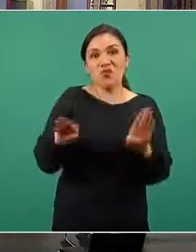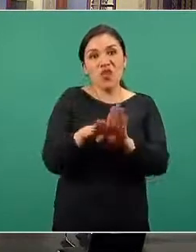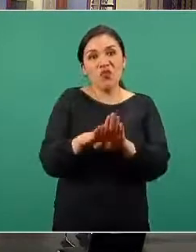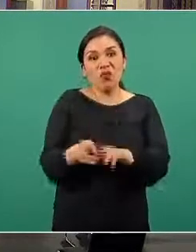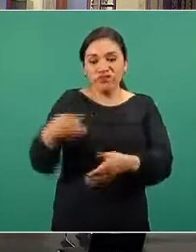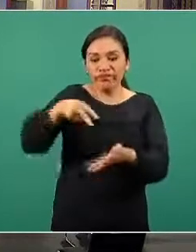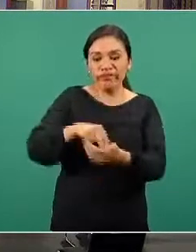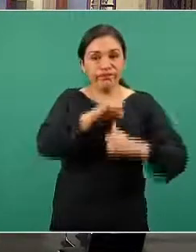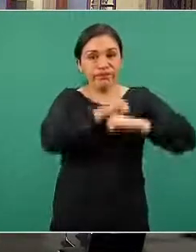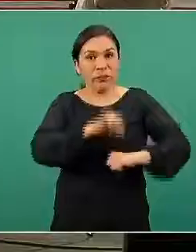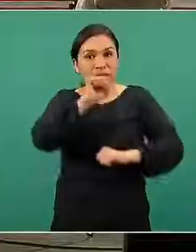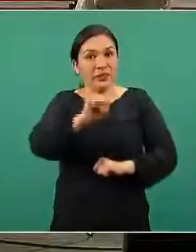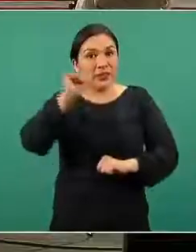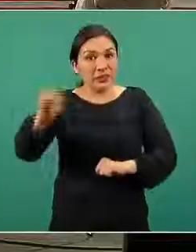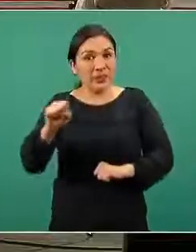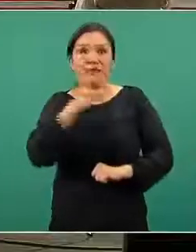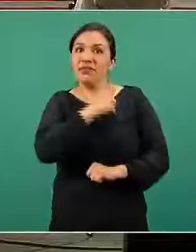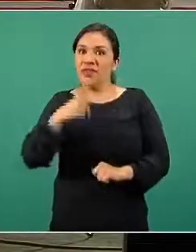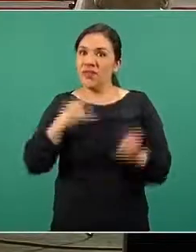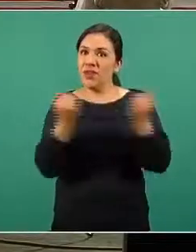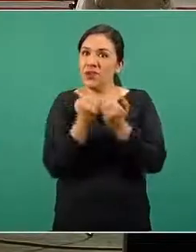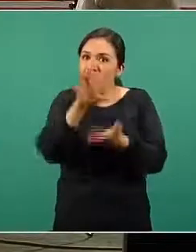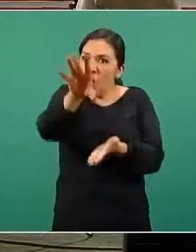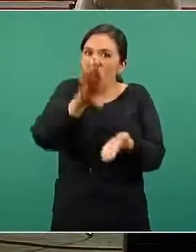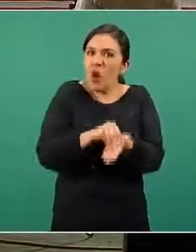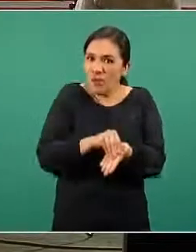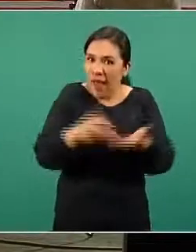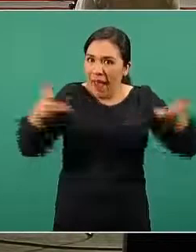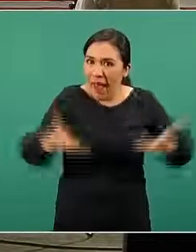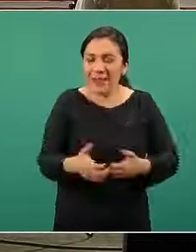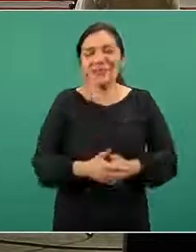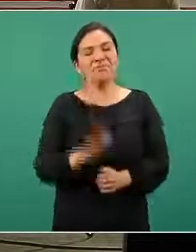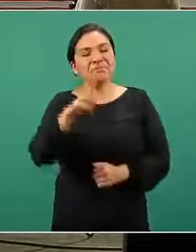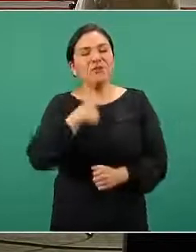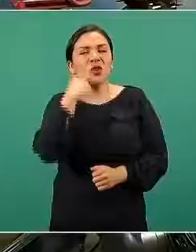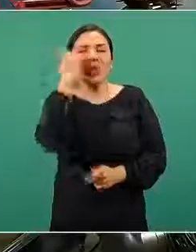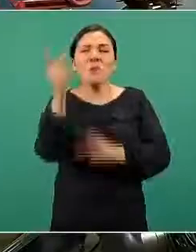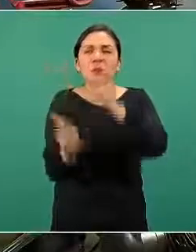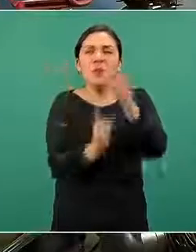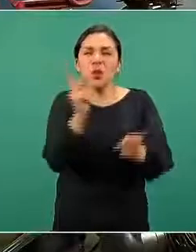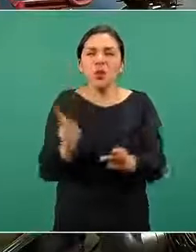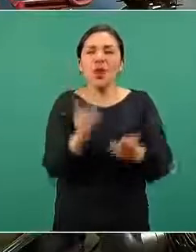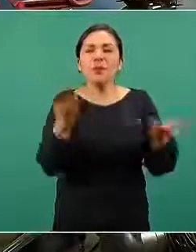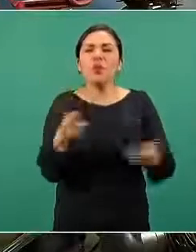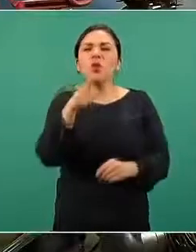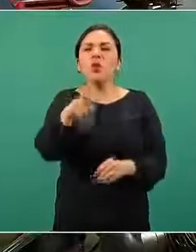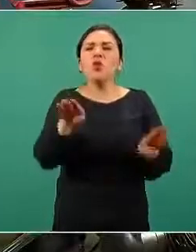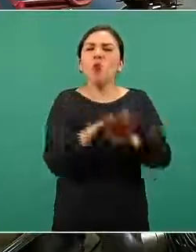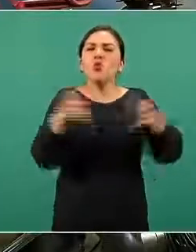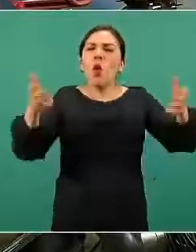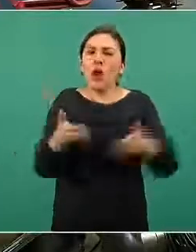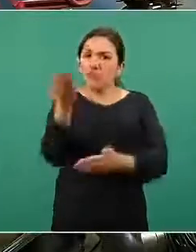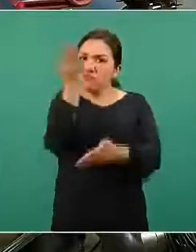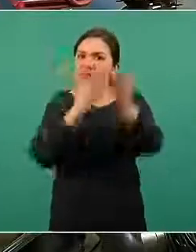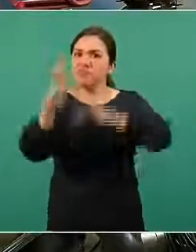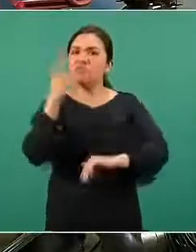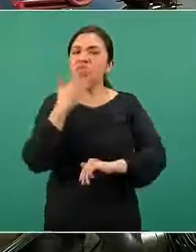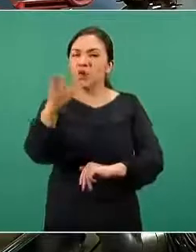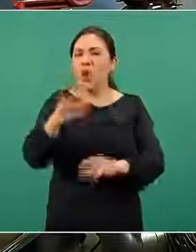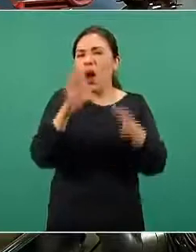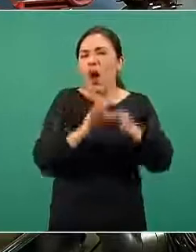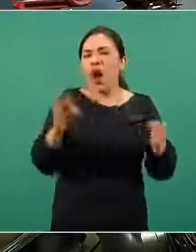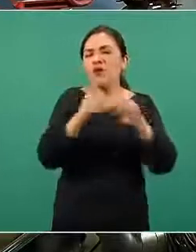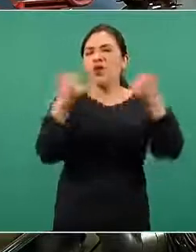la Secretaría de Salud y hay que copiar, hay que hacer copia social. Y yo quisiera preguntarle en ese sentido, ¿cómo se logra el éxito? Usted decía,